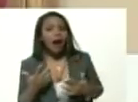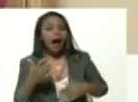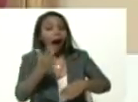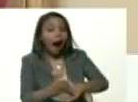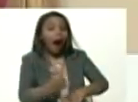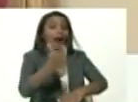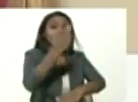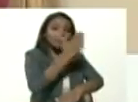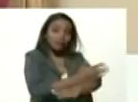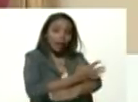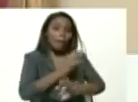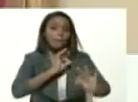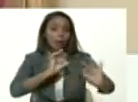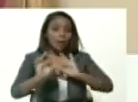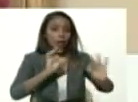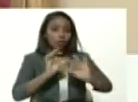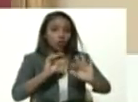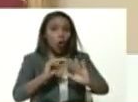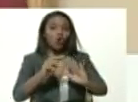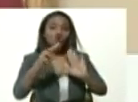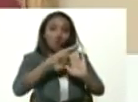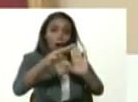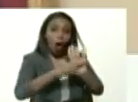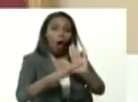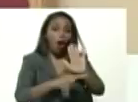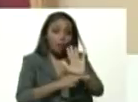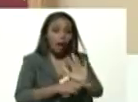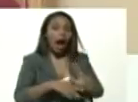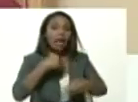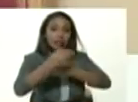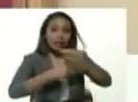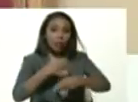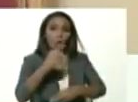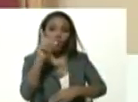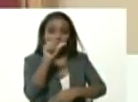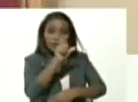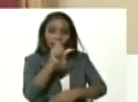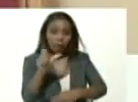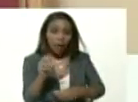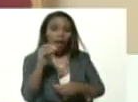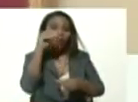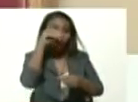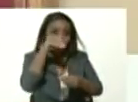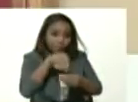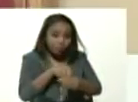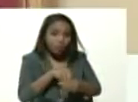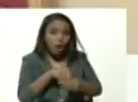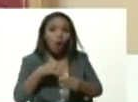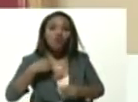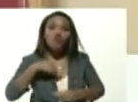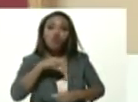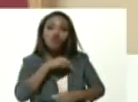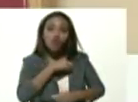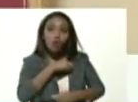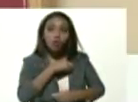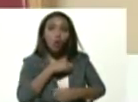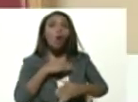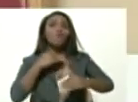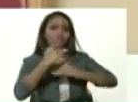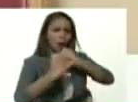drásticas lo más temprano posible, que fue lo que hicimos hace una semana. Nosotros escalamos